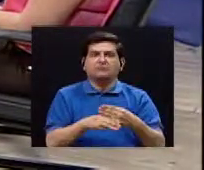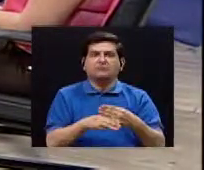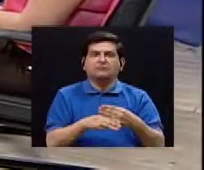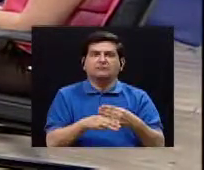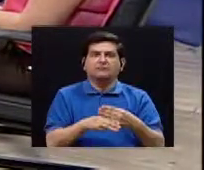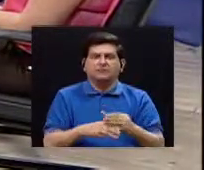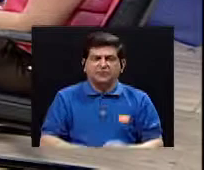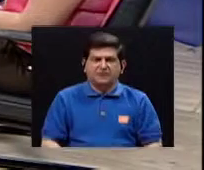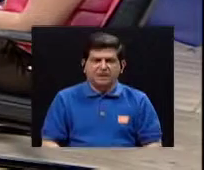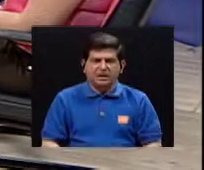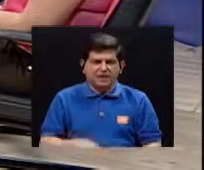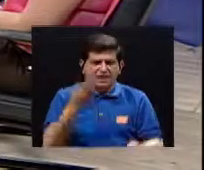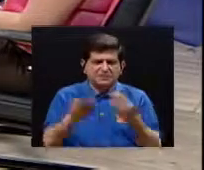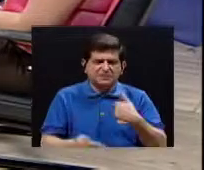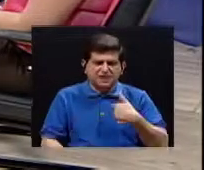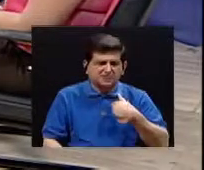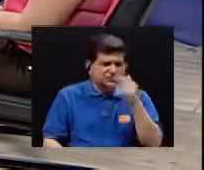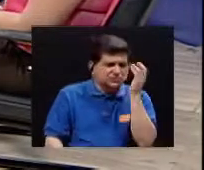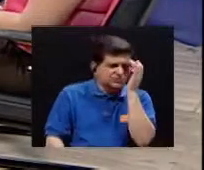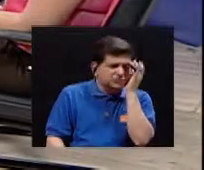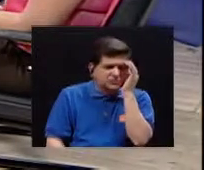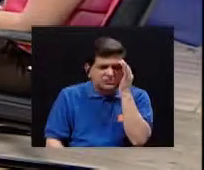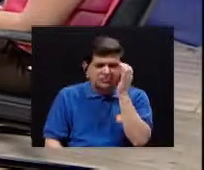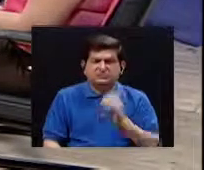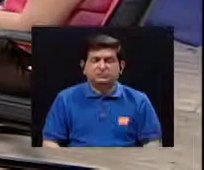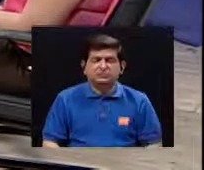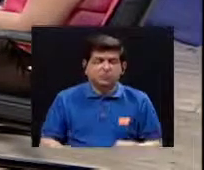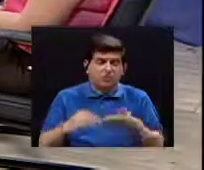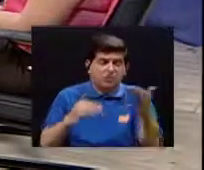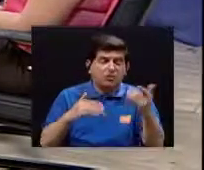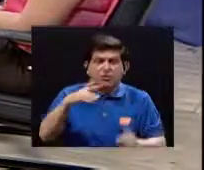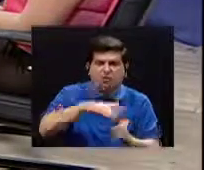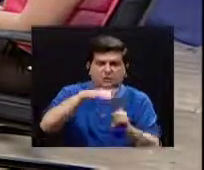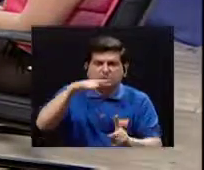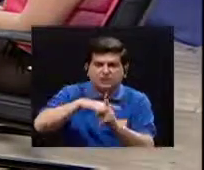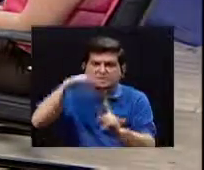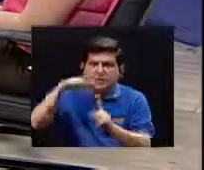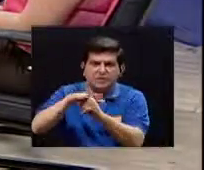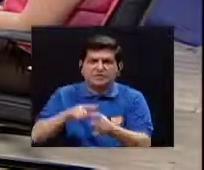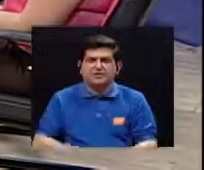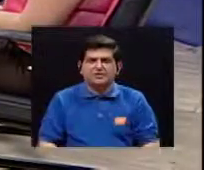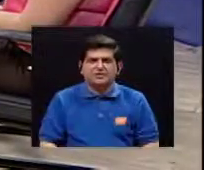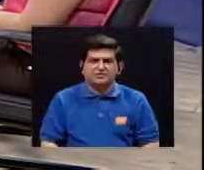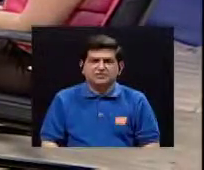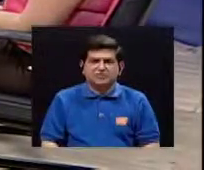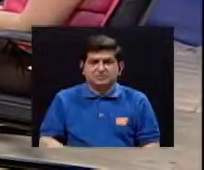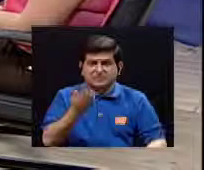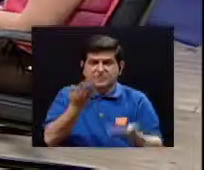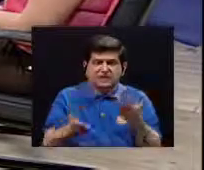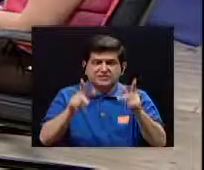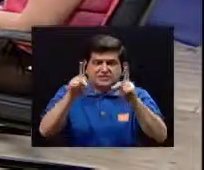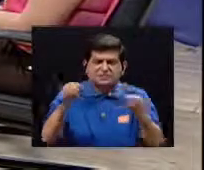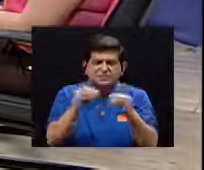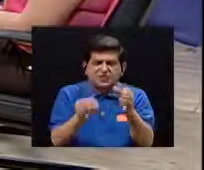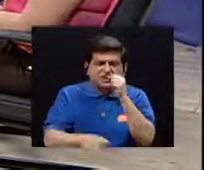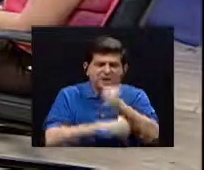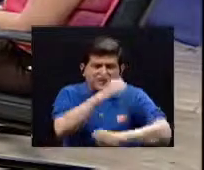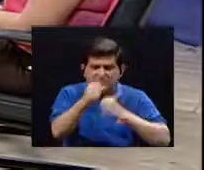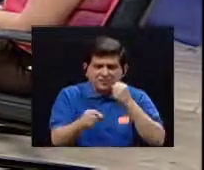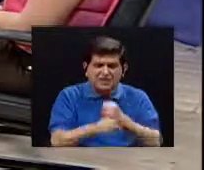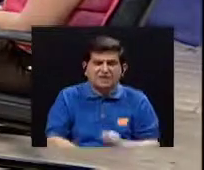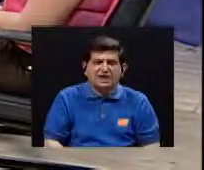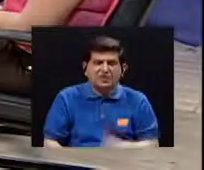entonces uno así como agobiado y que hay tantas cosas que emergen y de repente tal vez alguien más más